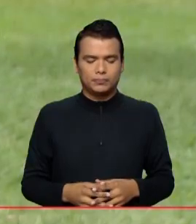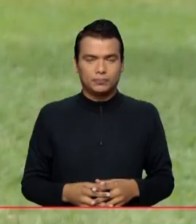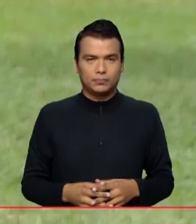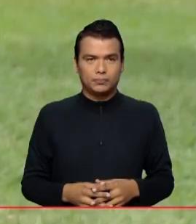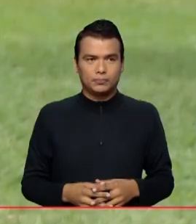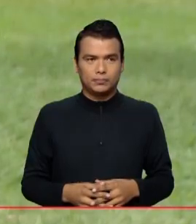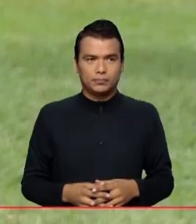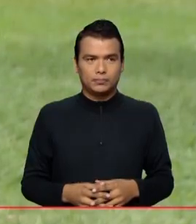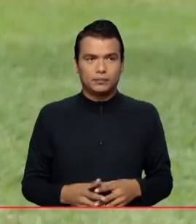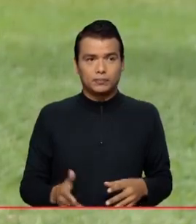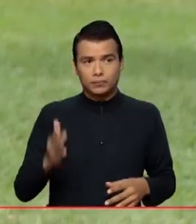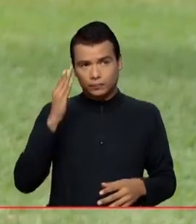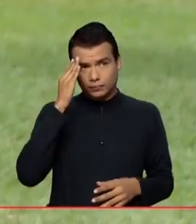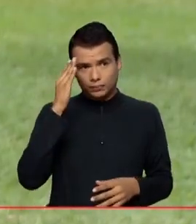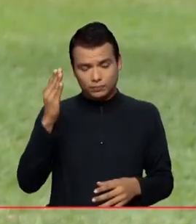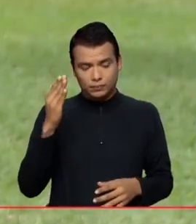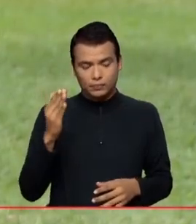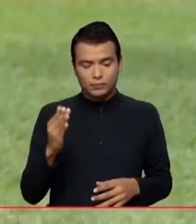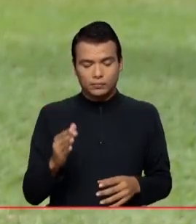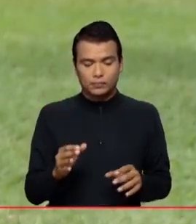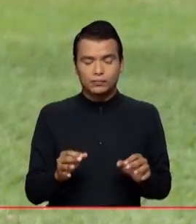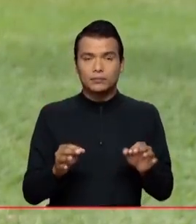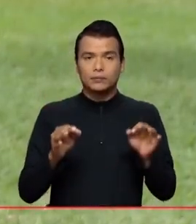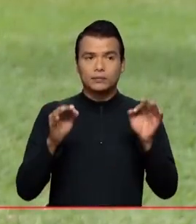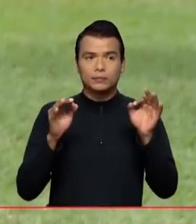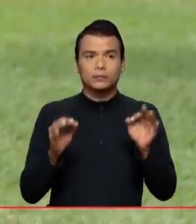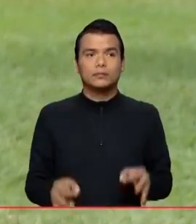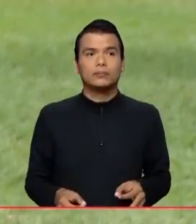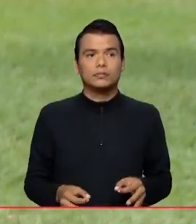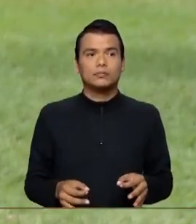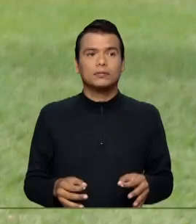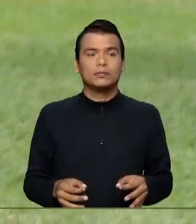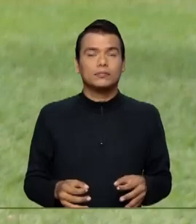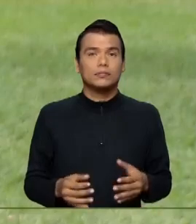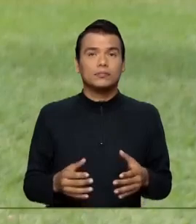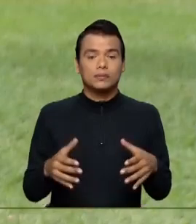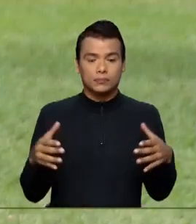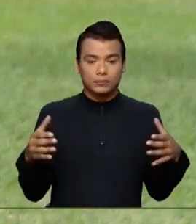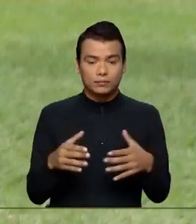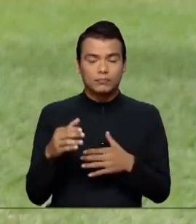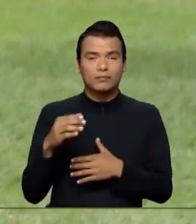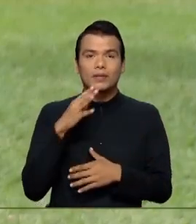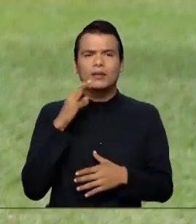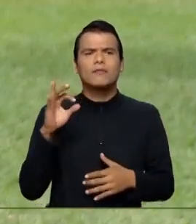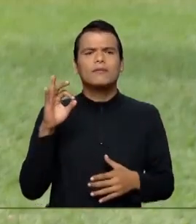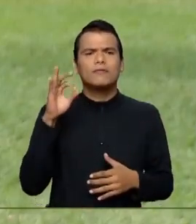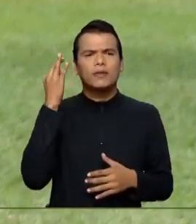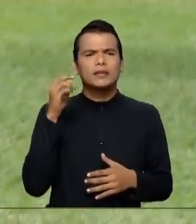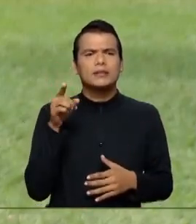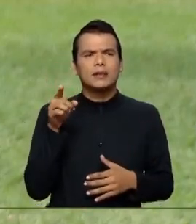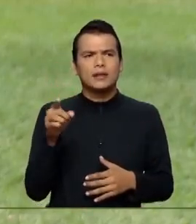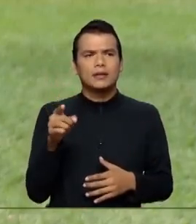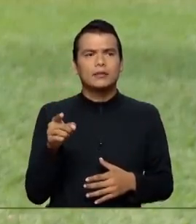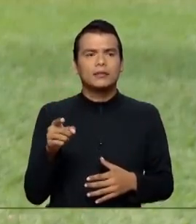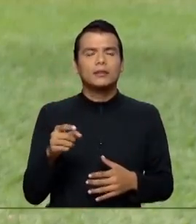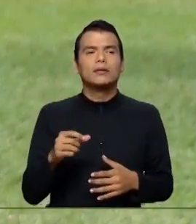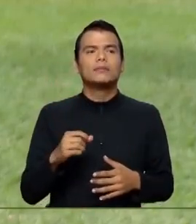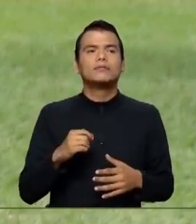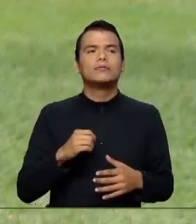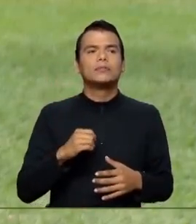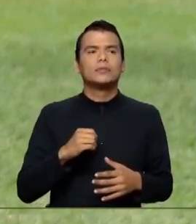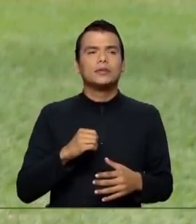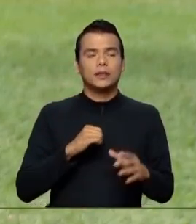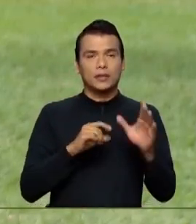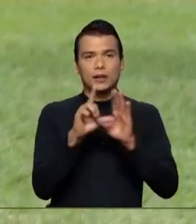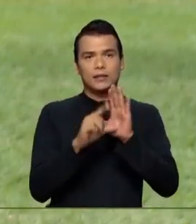Y es que la verdad son dos amistosos de alto nivel recordemos que la selección de Francia actualmente ocupa el ranking número